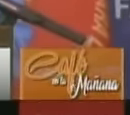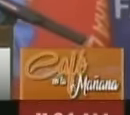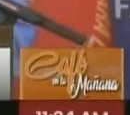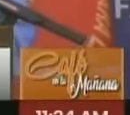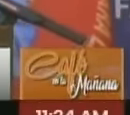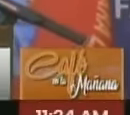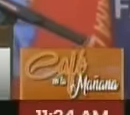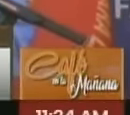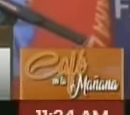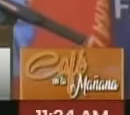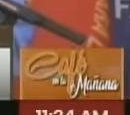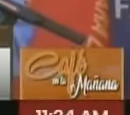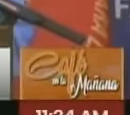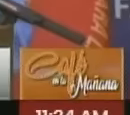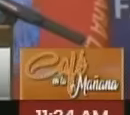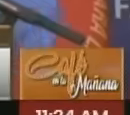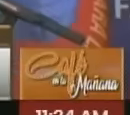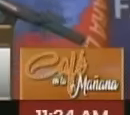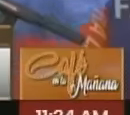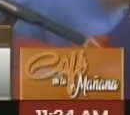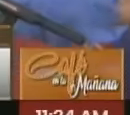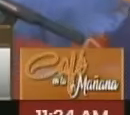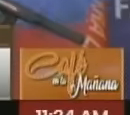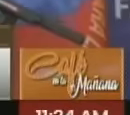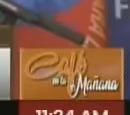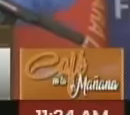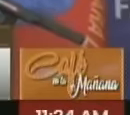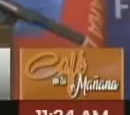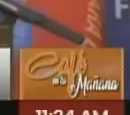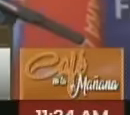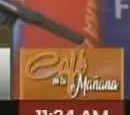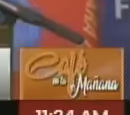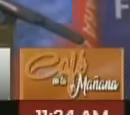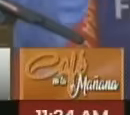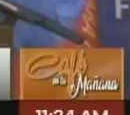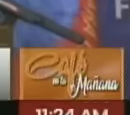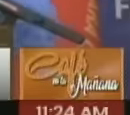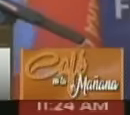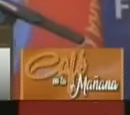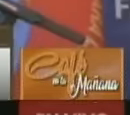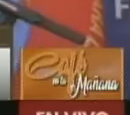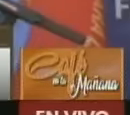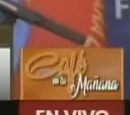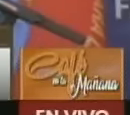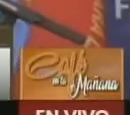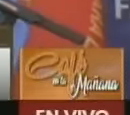Electoral, los que han ido para allá, hay otros que no,